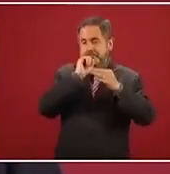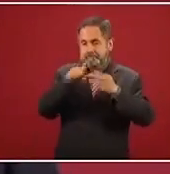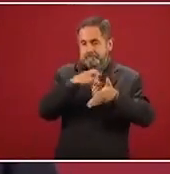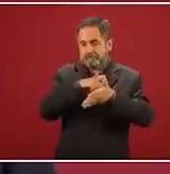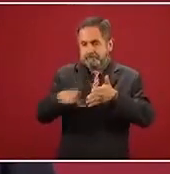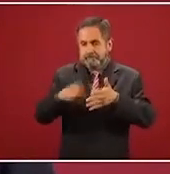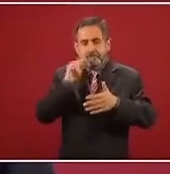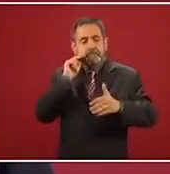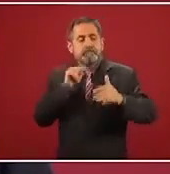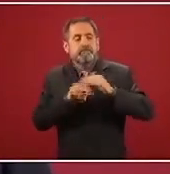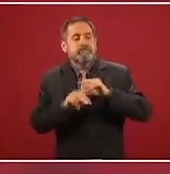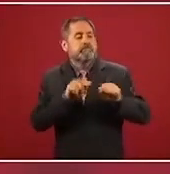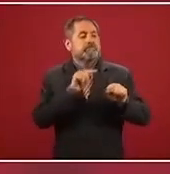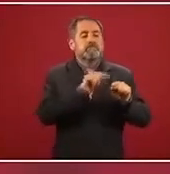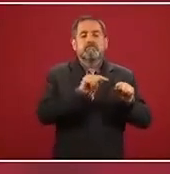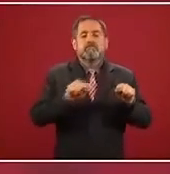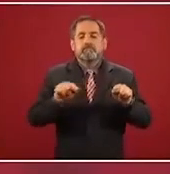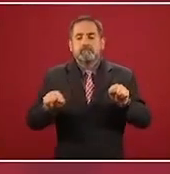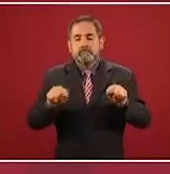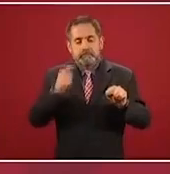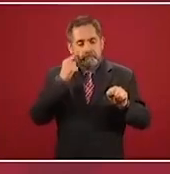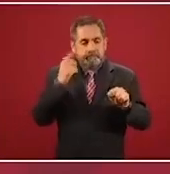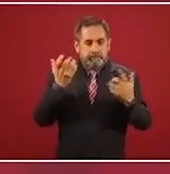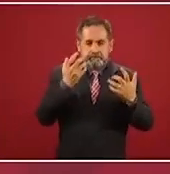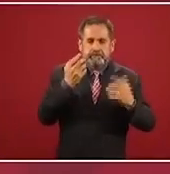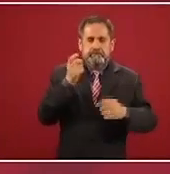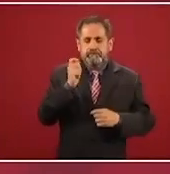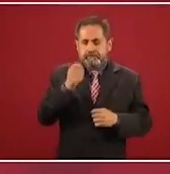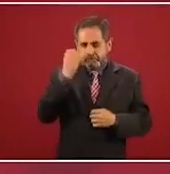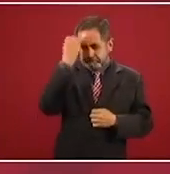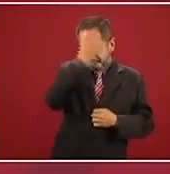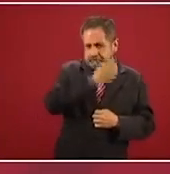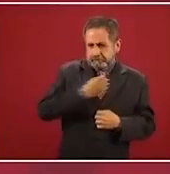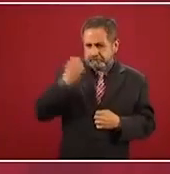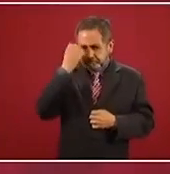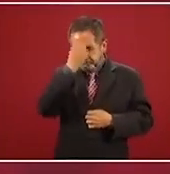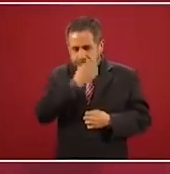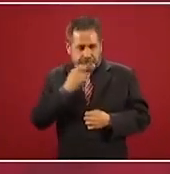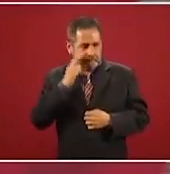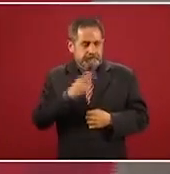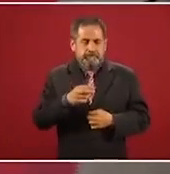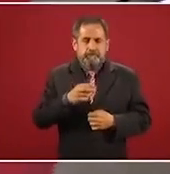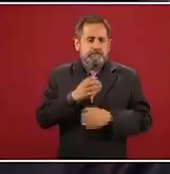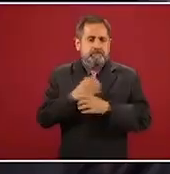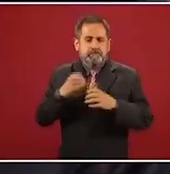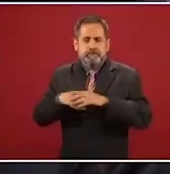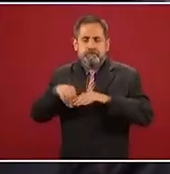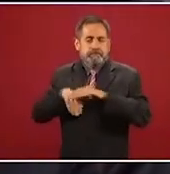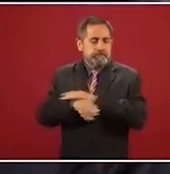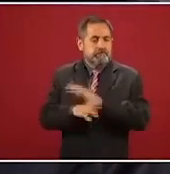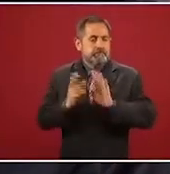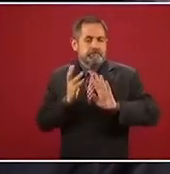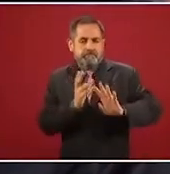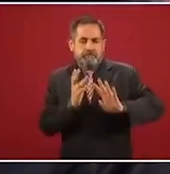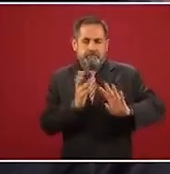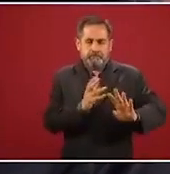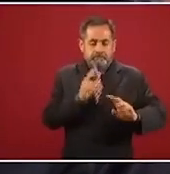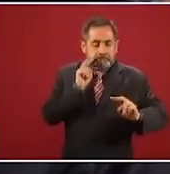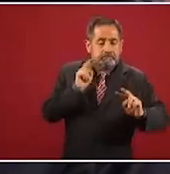para llevar a cabo la revisión que sea más